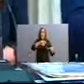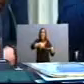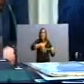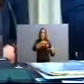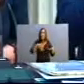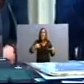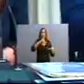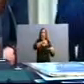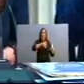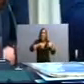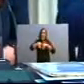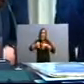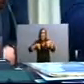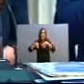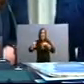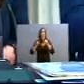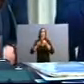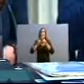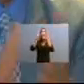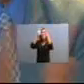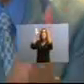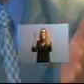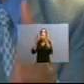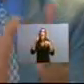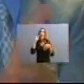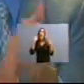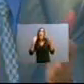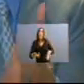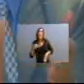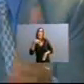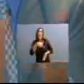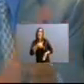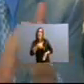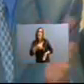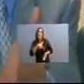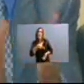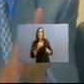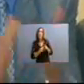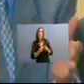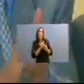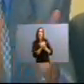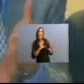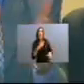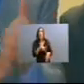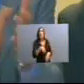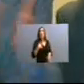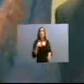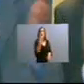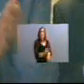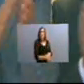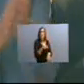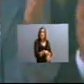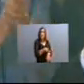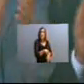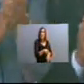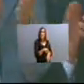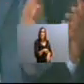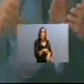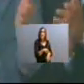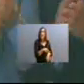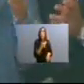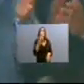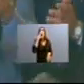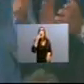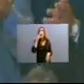Yo no voy a permitir que nadie utilice la desgracia y la tragedia de los argentinos para fines de